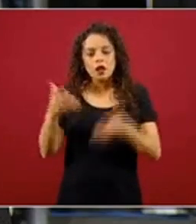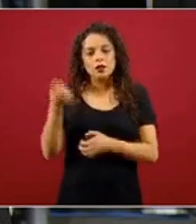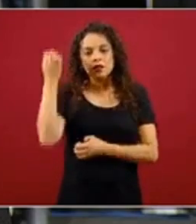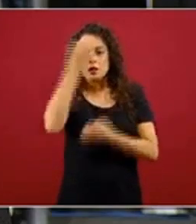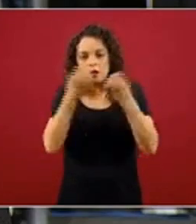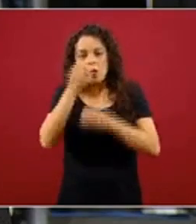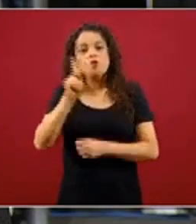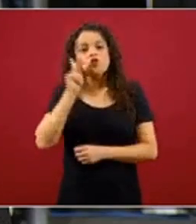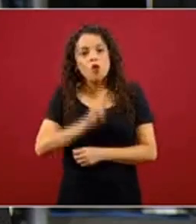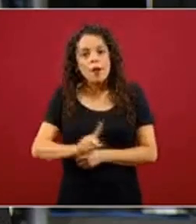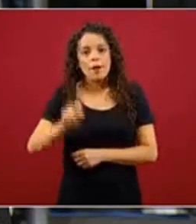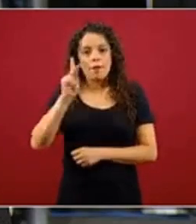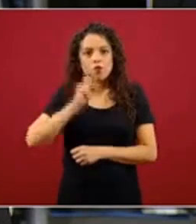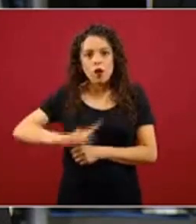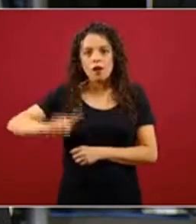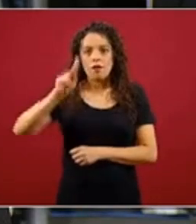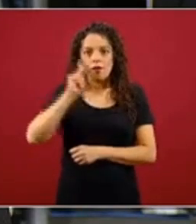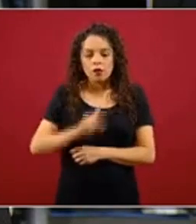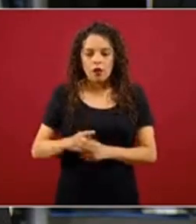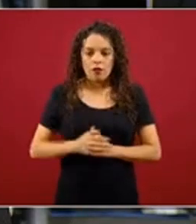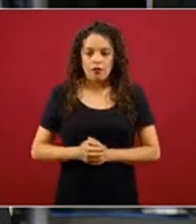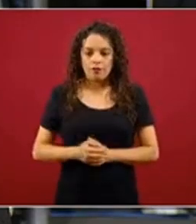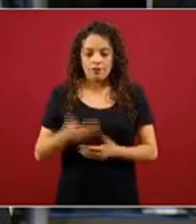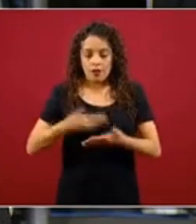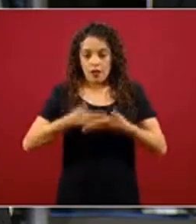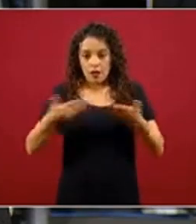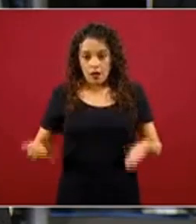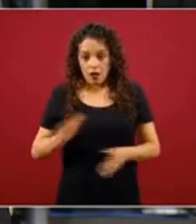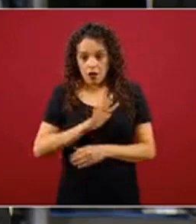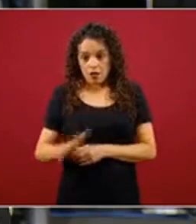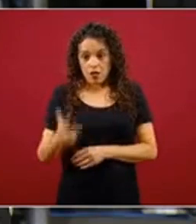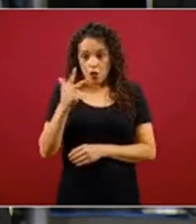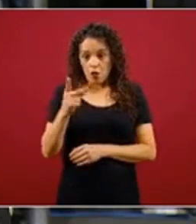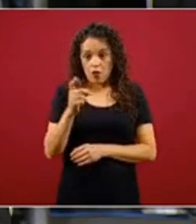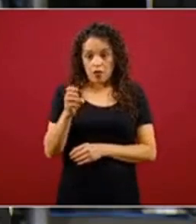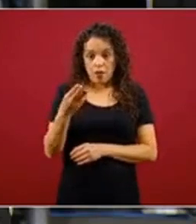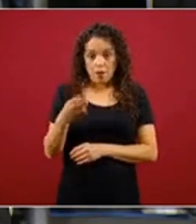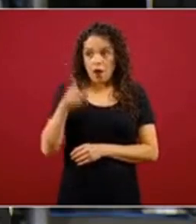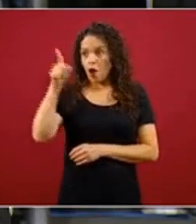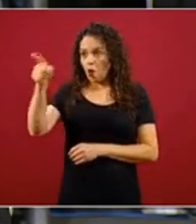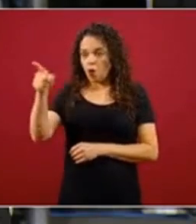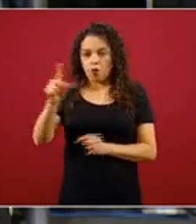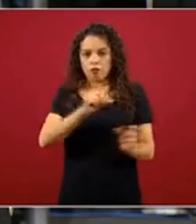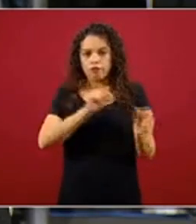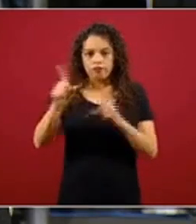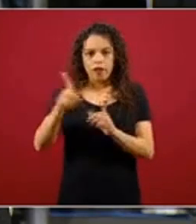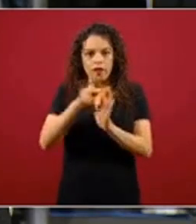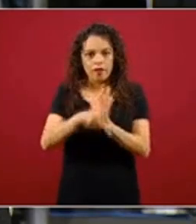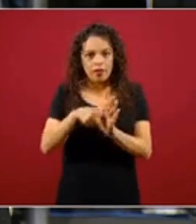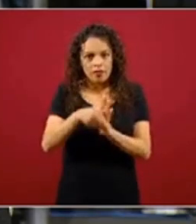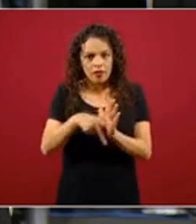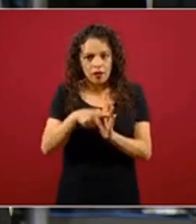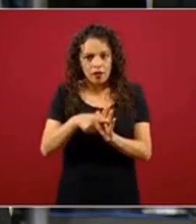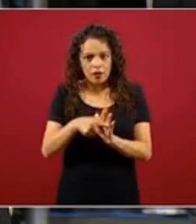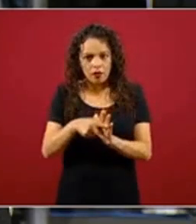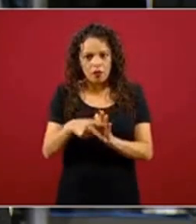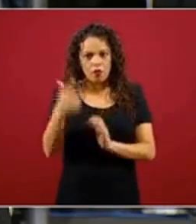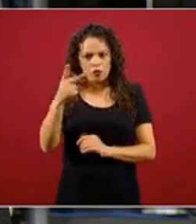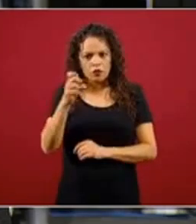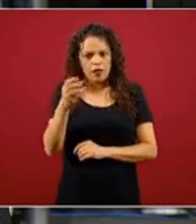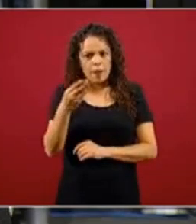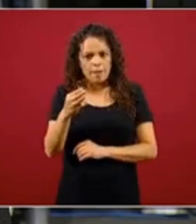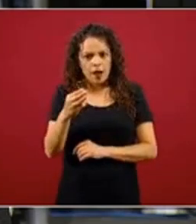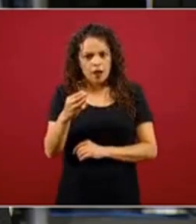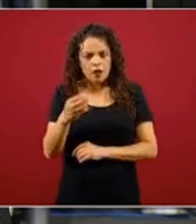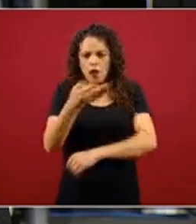Llegamos al 8 de mayo y se vinieron estas publicaciones de los medios internacionales. Usted saca un video y habla, el 8 de mayo, si recuerdan, ¿no? Saca un